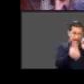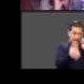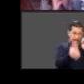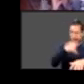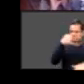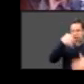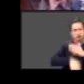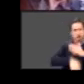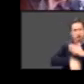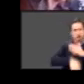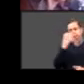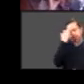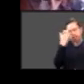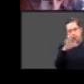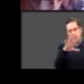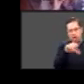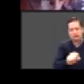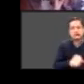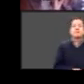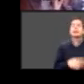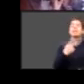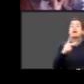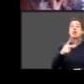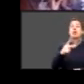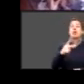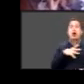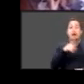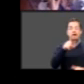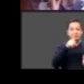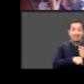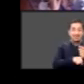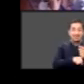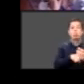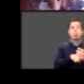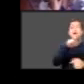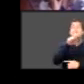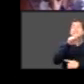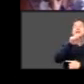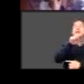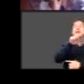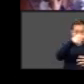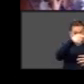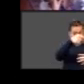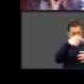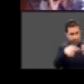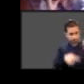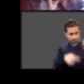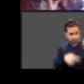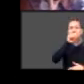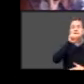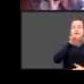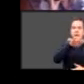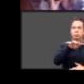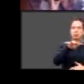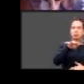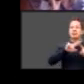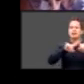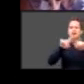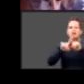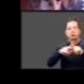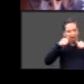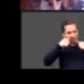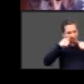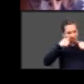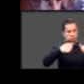tiene 29 atenciones a las que deben tener acceso todas las niñas y todos los niños